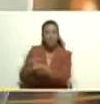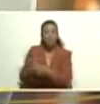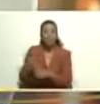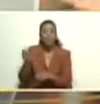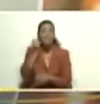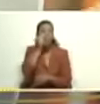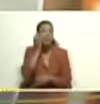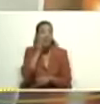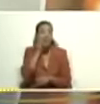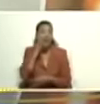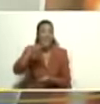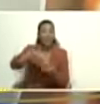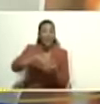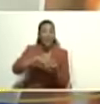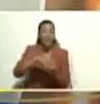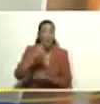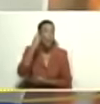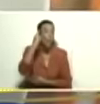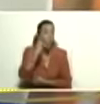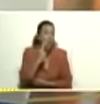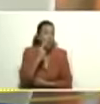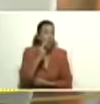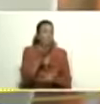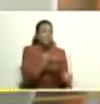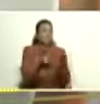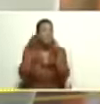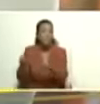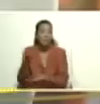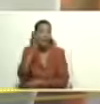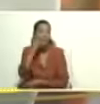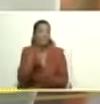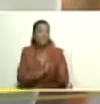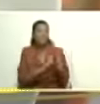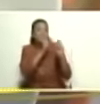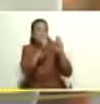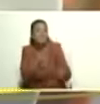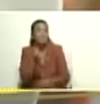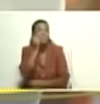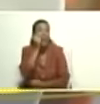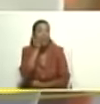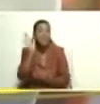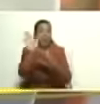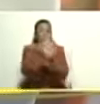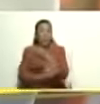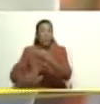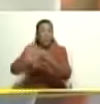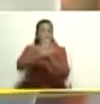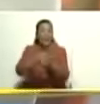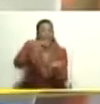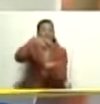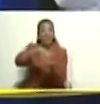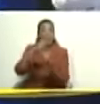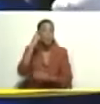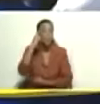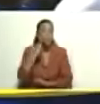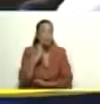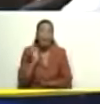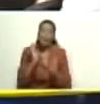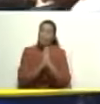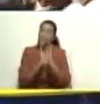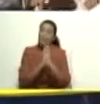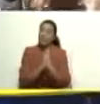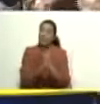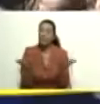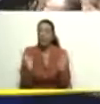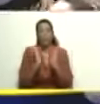madrina del Estado Bolívar, Delcy, se las mandé como madrina, pues, madrina protectora. Pidan la bendición, por lo